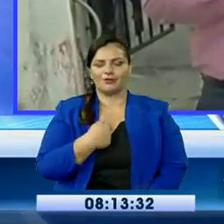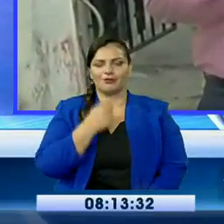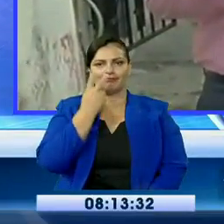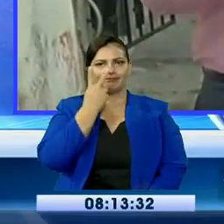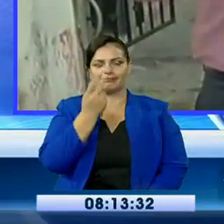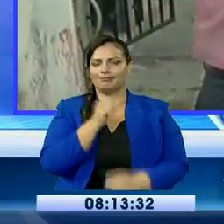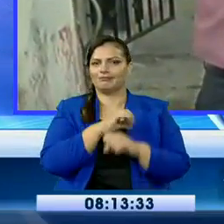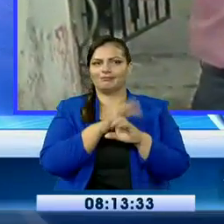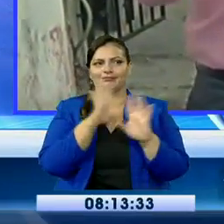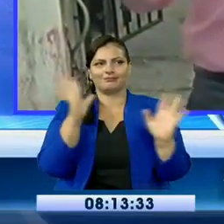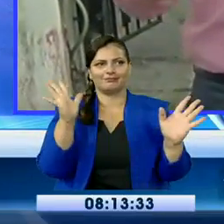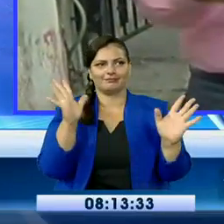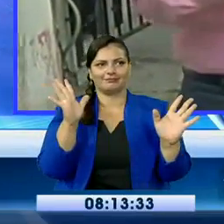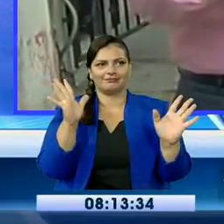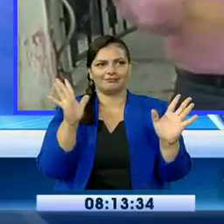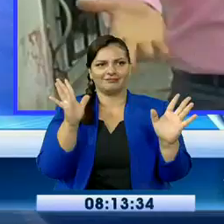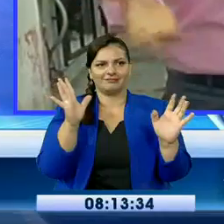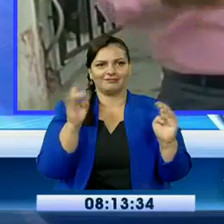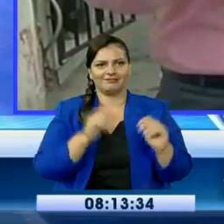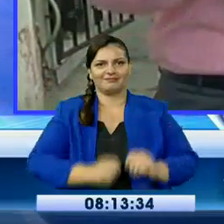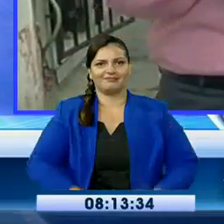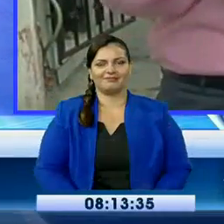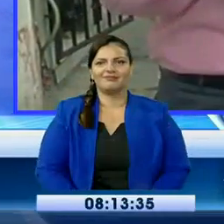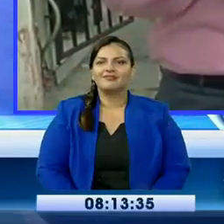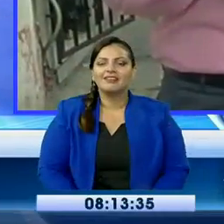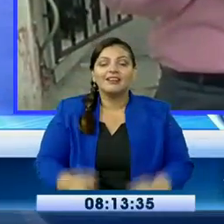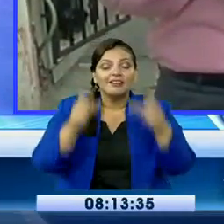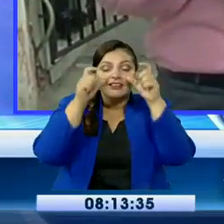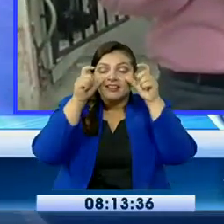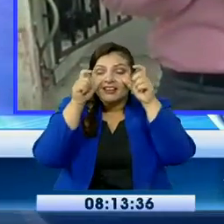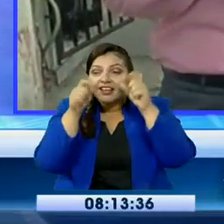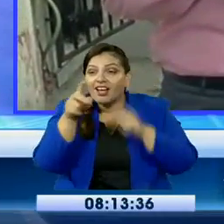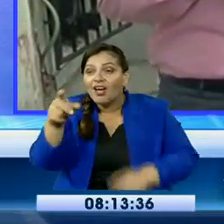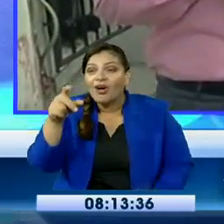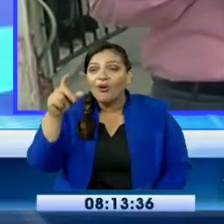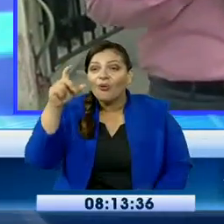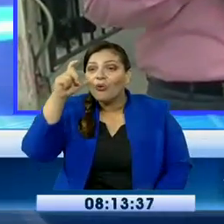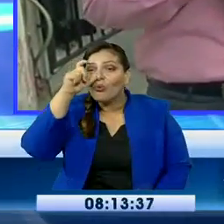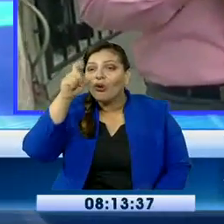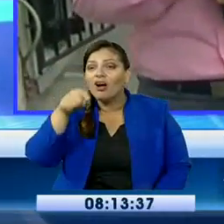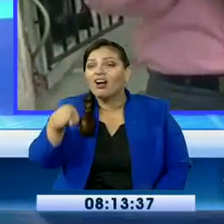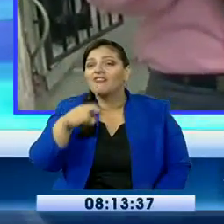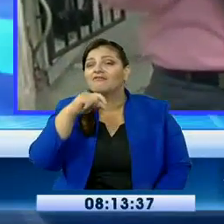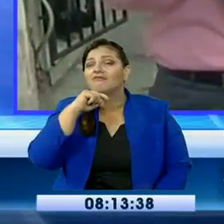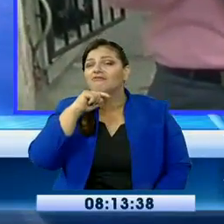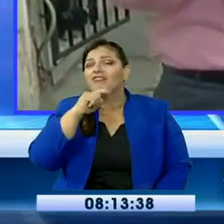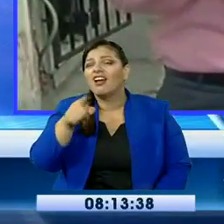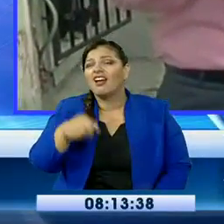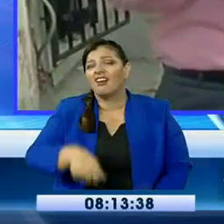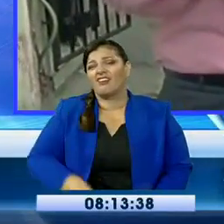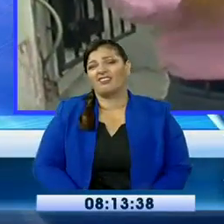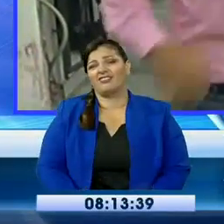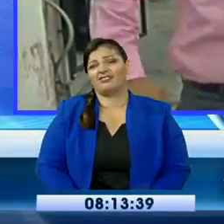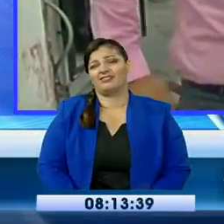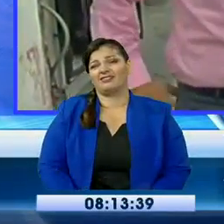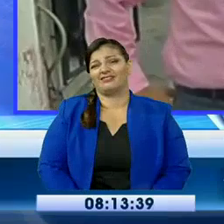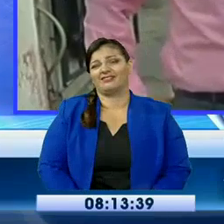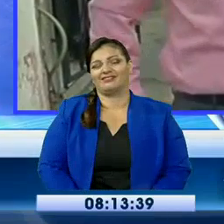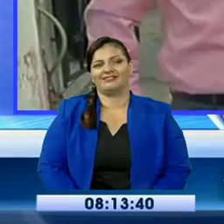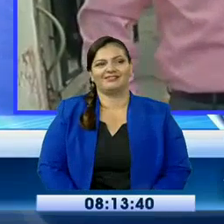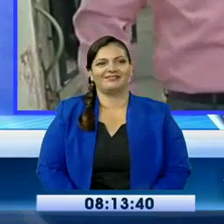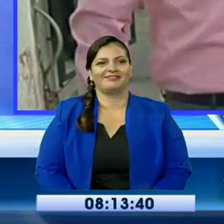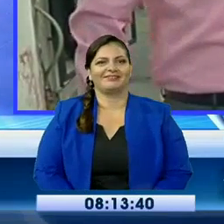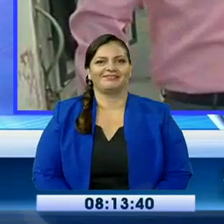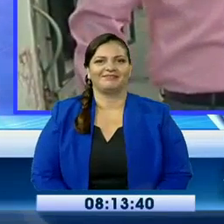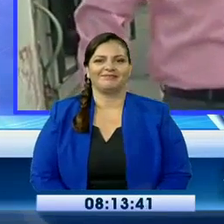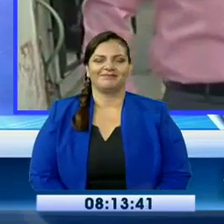Ahora que ya lo vio con lente, ya... Ya ahora ya se decepcionó, ahora sí ya... No ha sido, dice, no ha sido este.